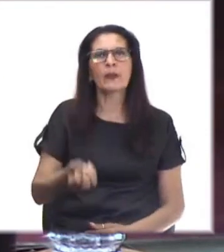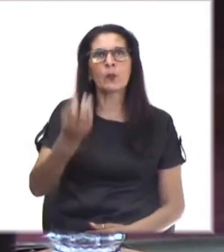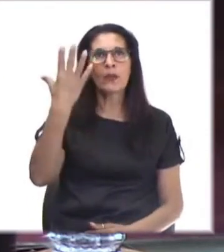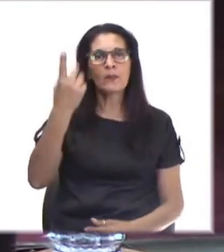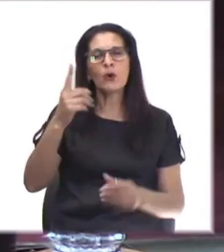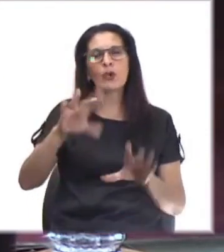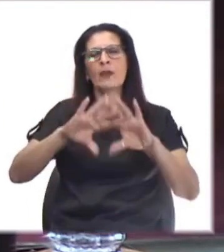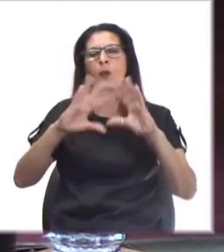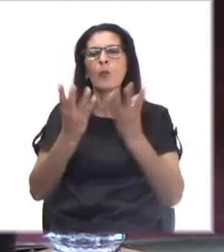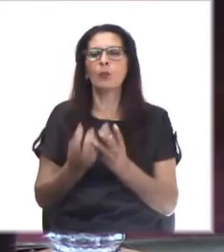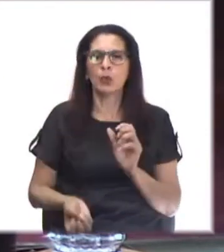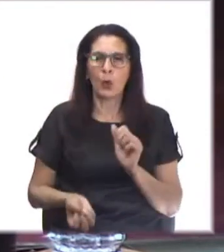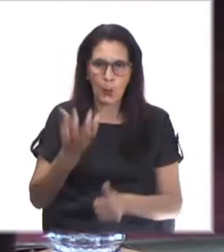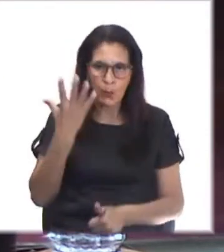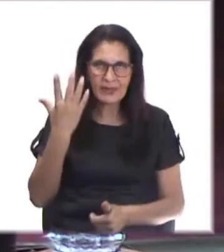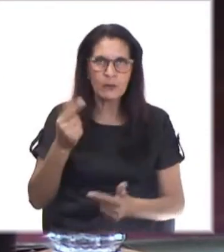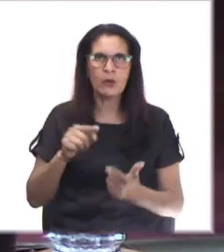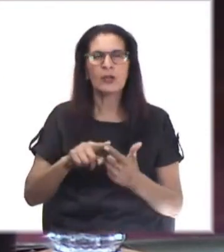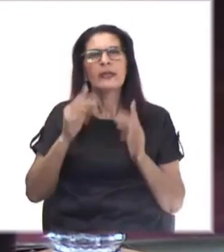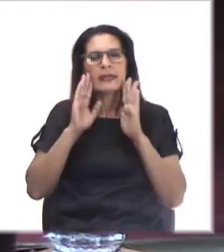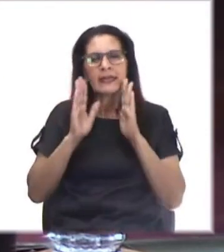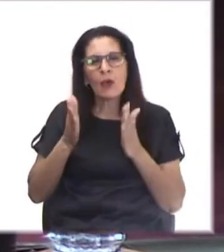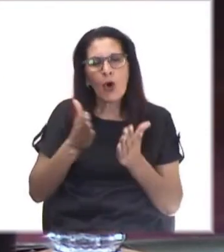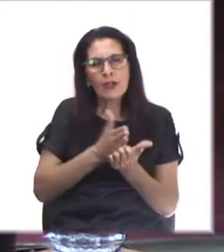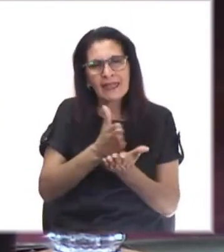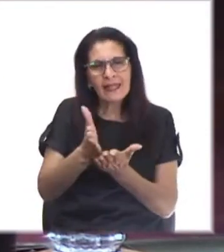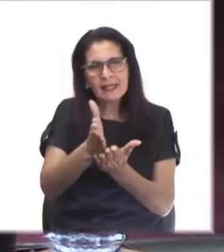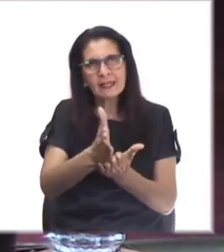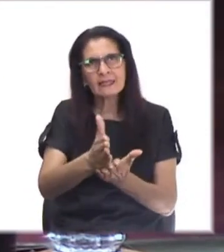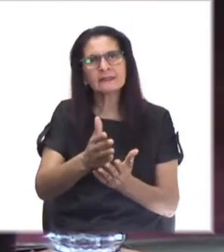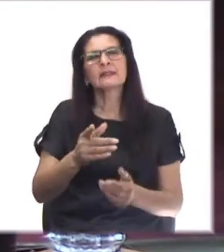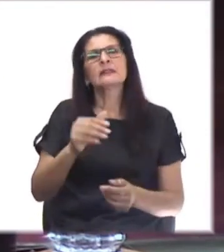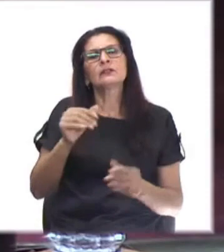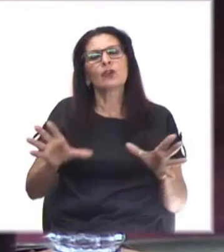mundo nuevo que oriente las